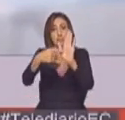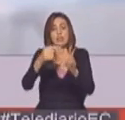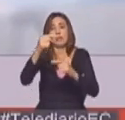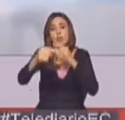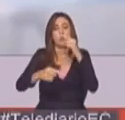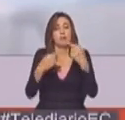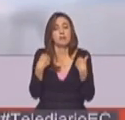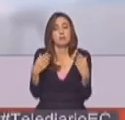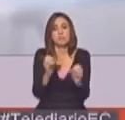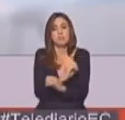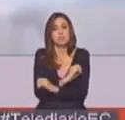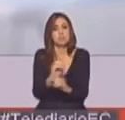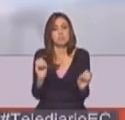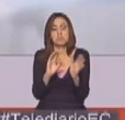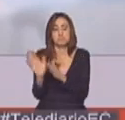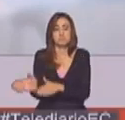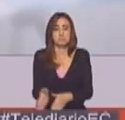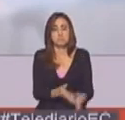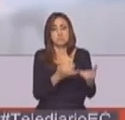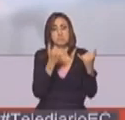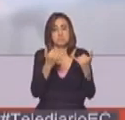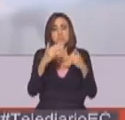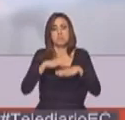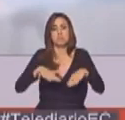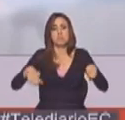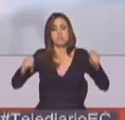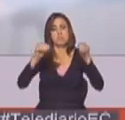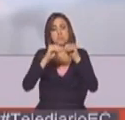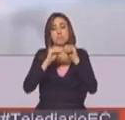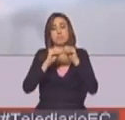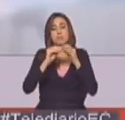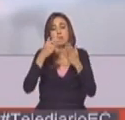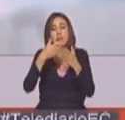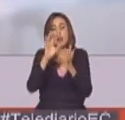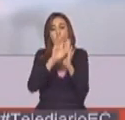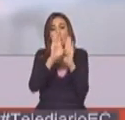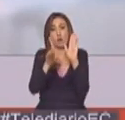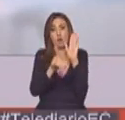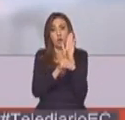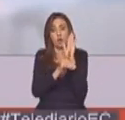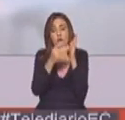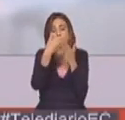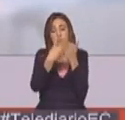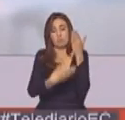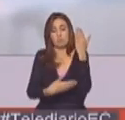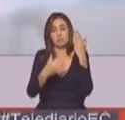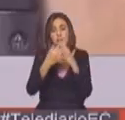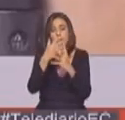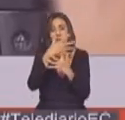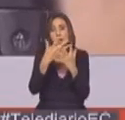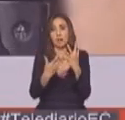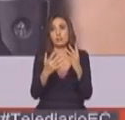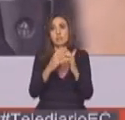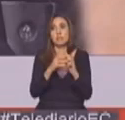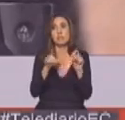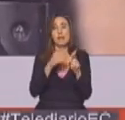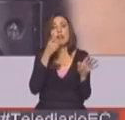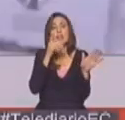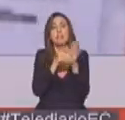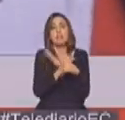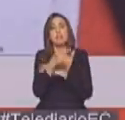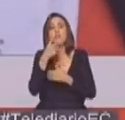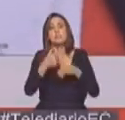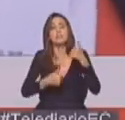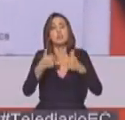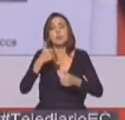no haya verificado de manera correcta las hojas de vida de los actuales consejeros del consejo de participación ciudadana estas denuncias harán a conocer